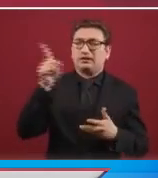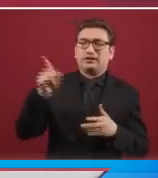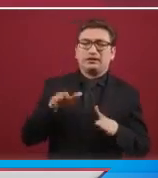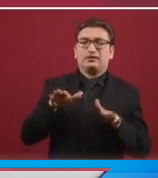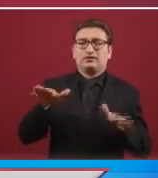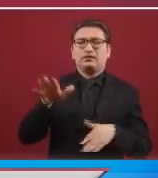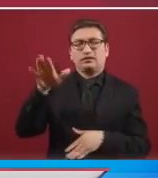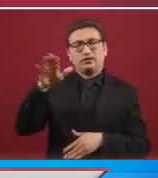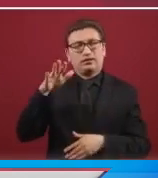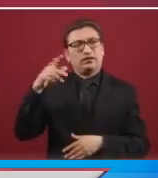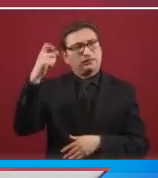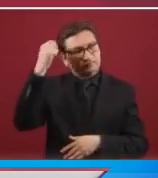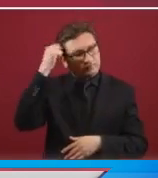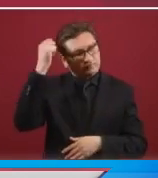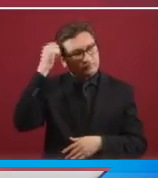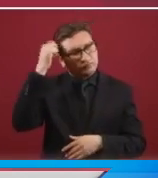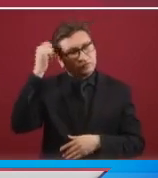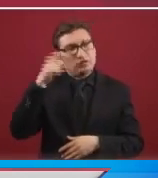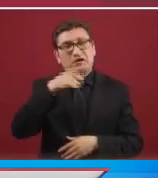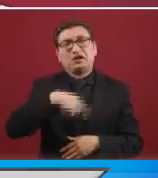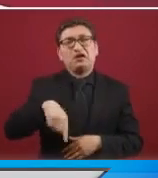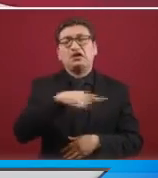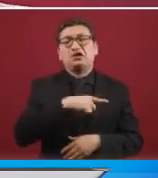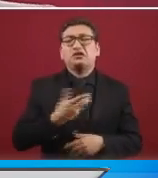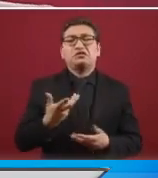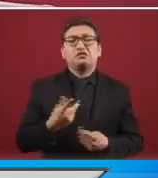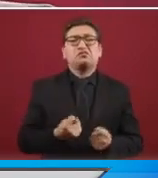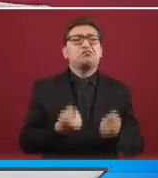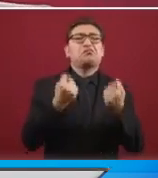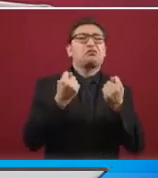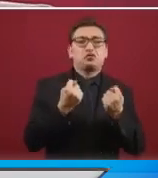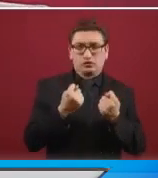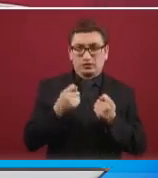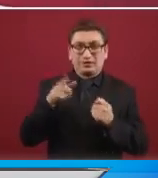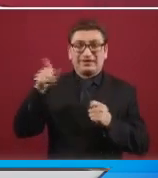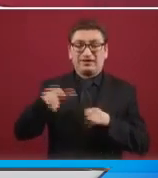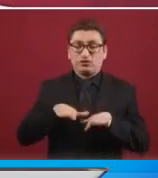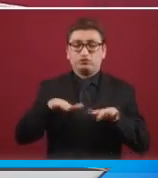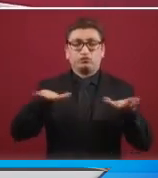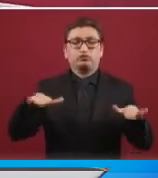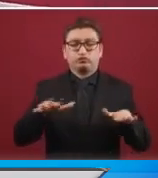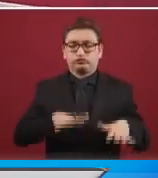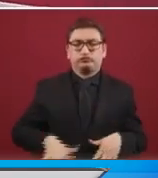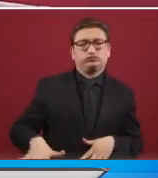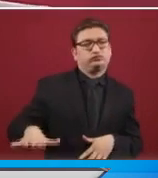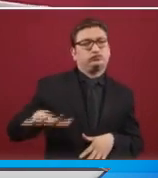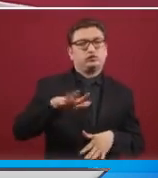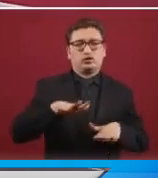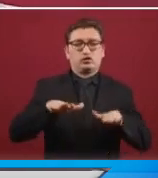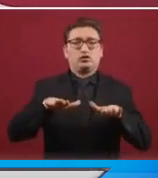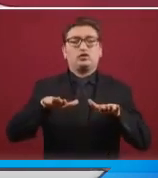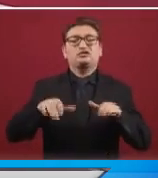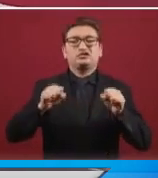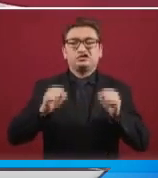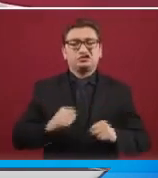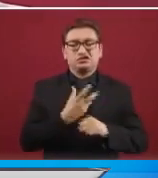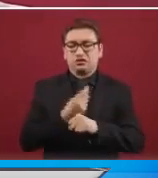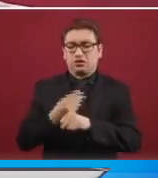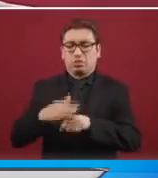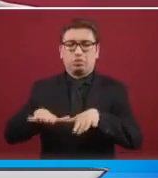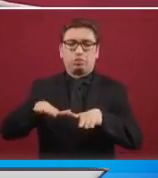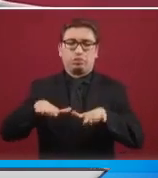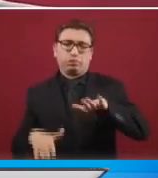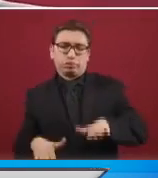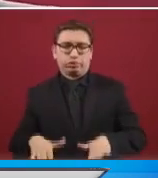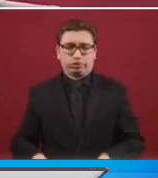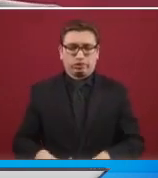mala fe. Es un aeropuerto que existe desde hace más de 50 años, por lo que no existe justificación a los reclamos ecológicos realizados. Reafirma